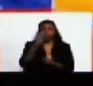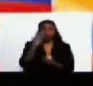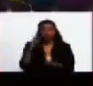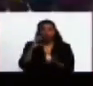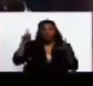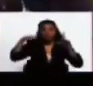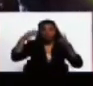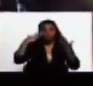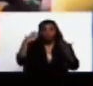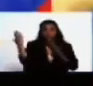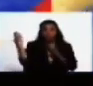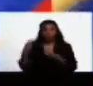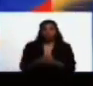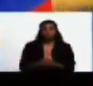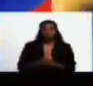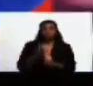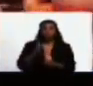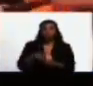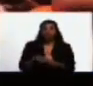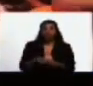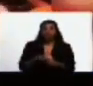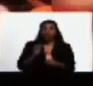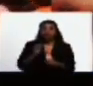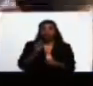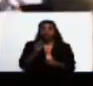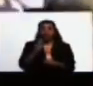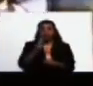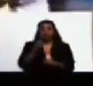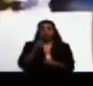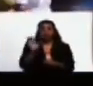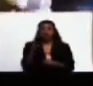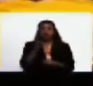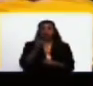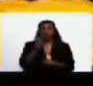vieron la imagen. Igualmente en Sabana de Mendoza.